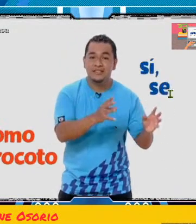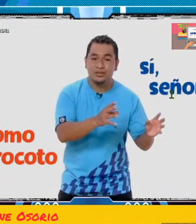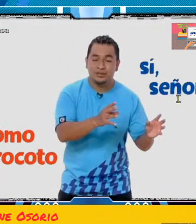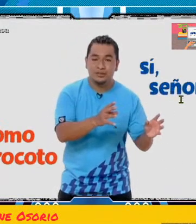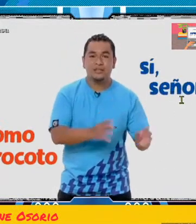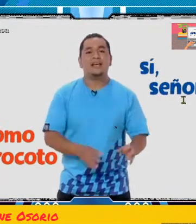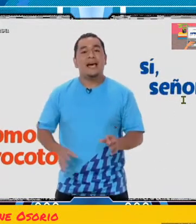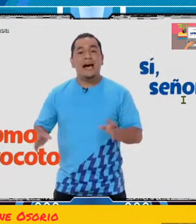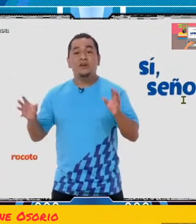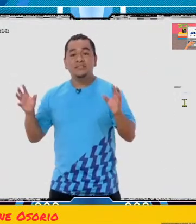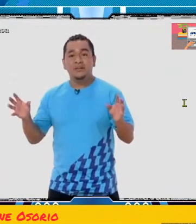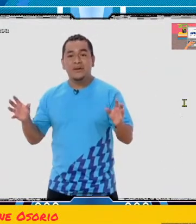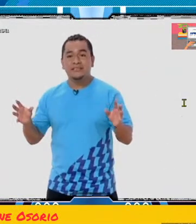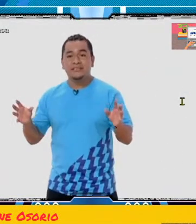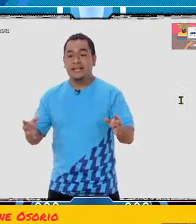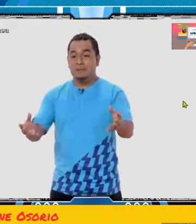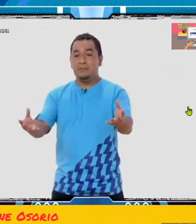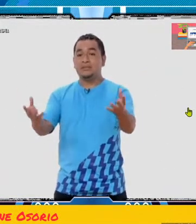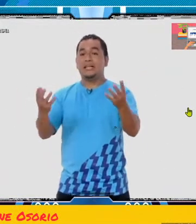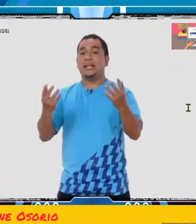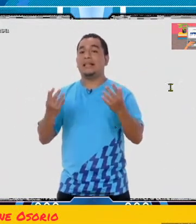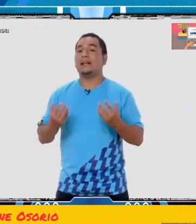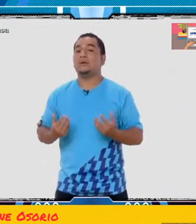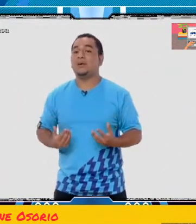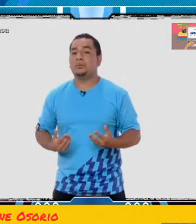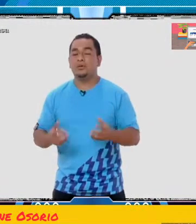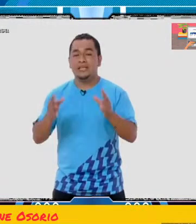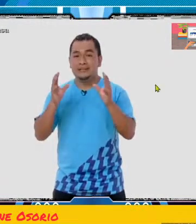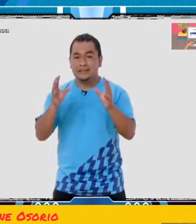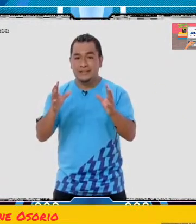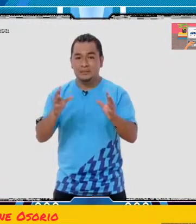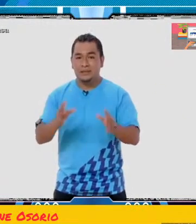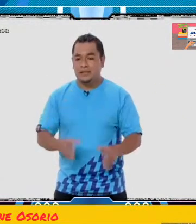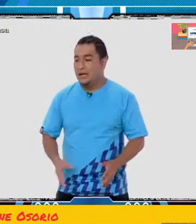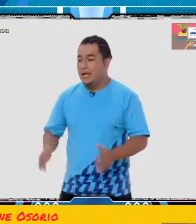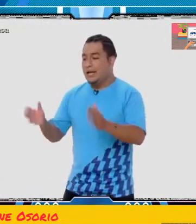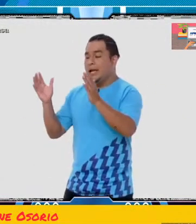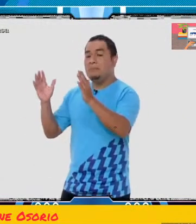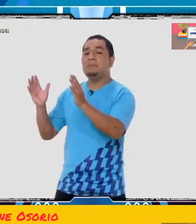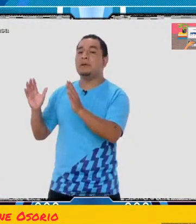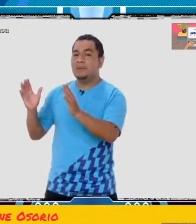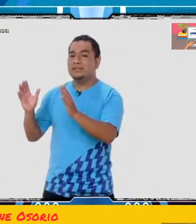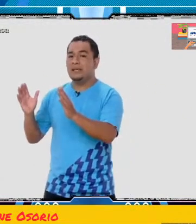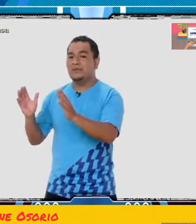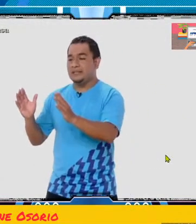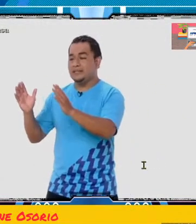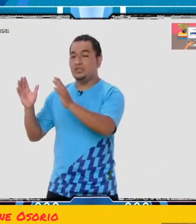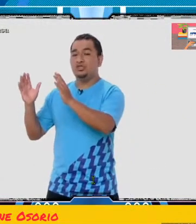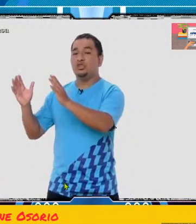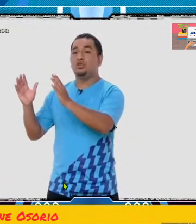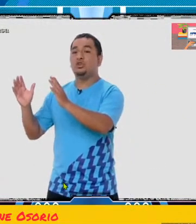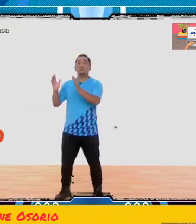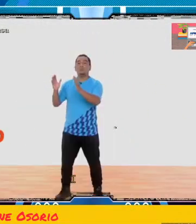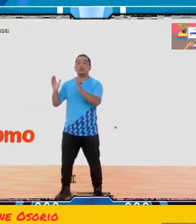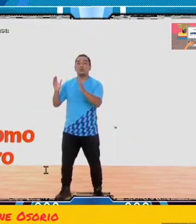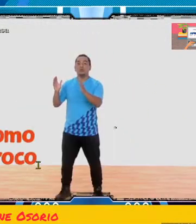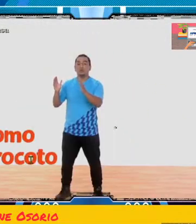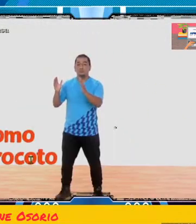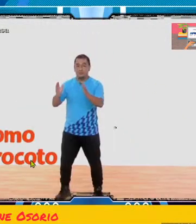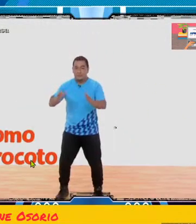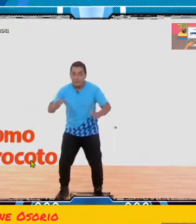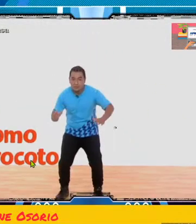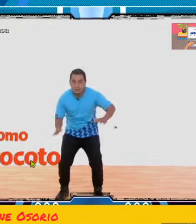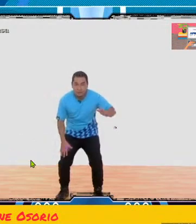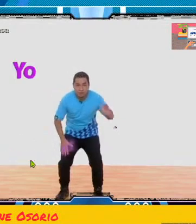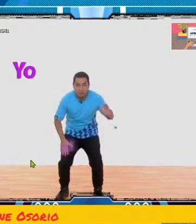sí señor. Ahora esta frase la vamos a trasladar al cuerpo de la siguiente manera. La primera parte de la frase, yo no como